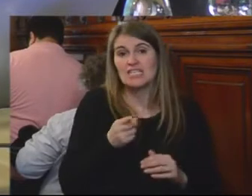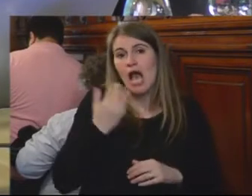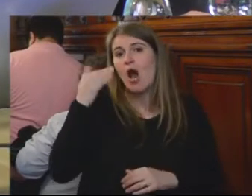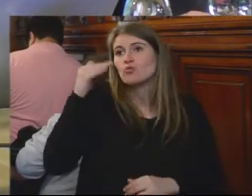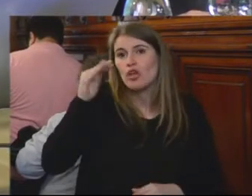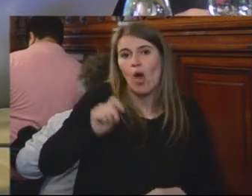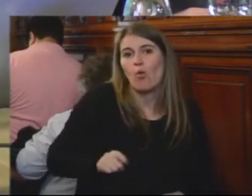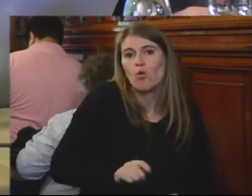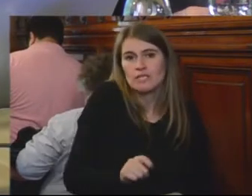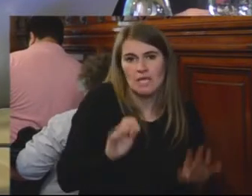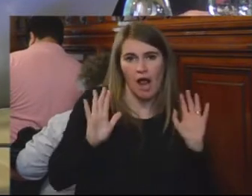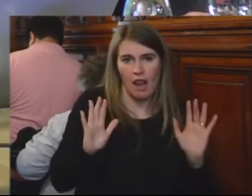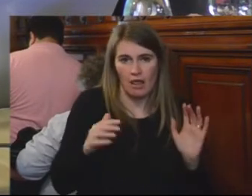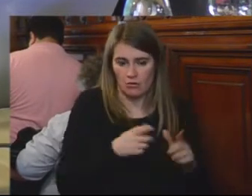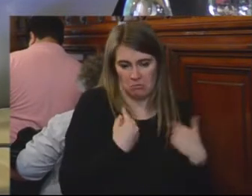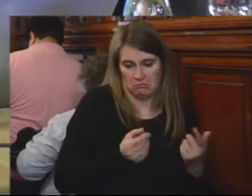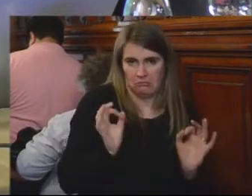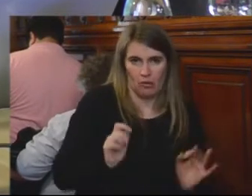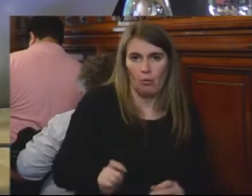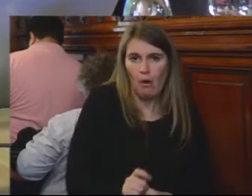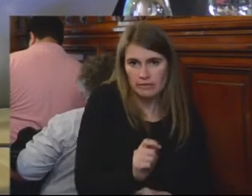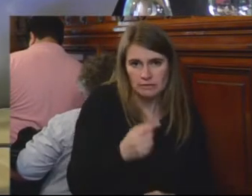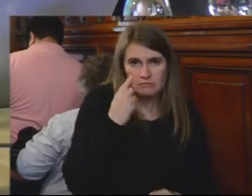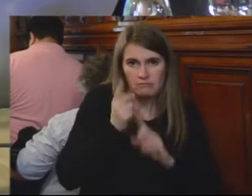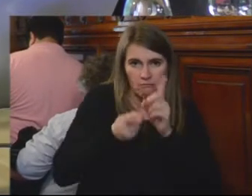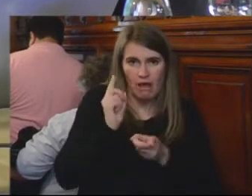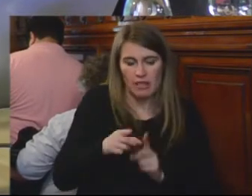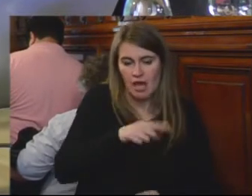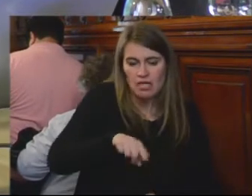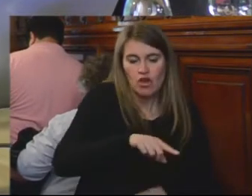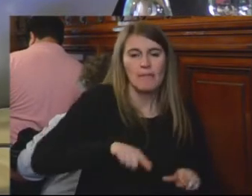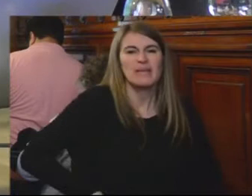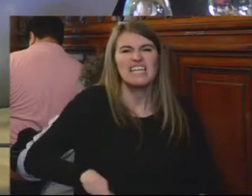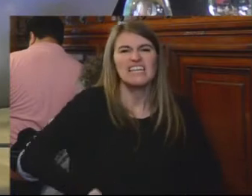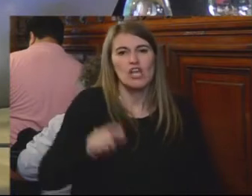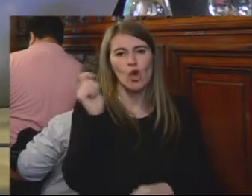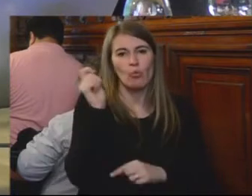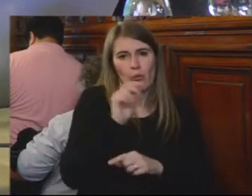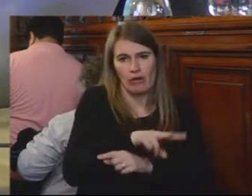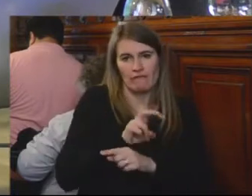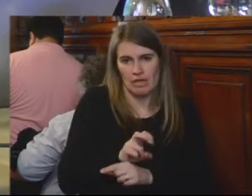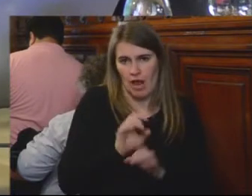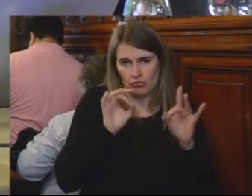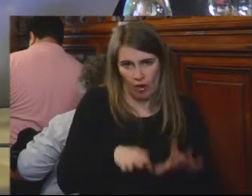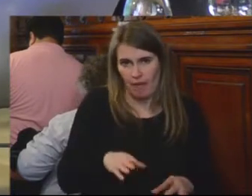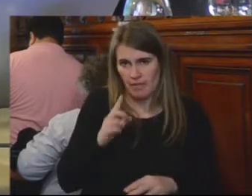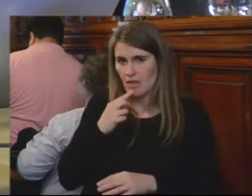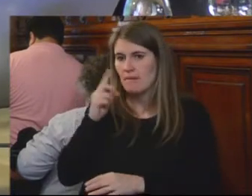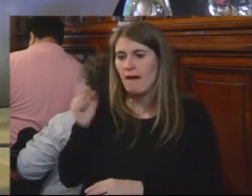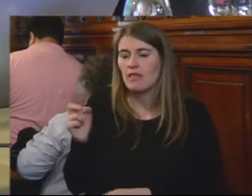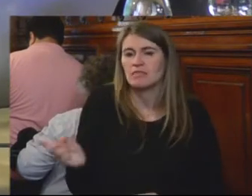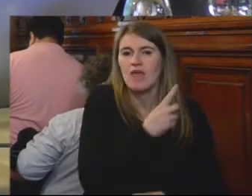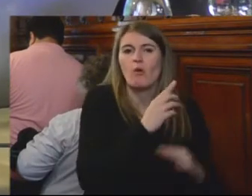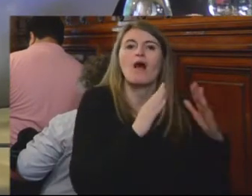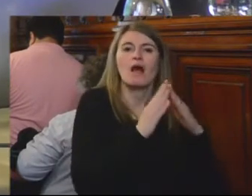y sólo se encuentran legitimados para efectos consideraciones del ministerio público fiscal y ahora por la reforma de la ley de